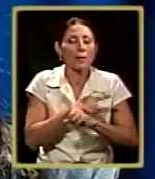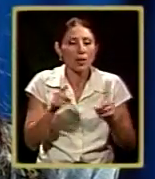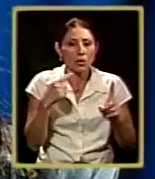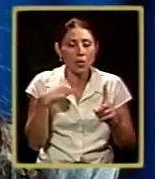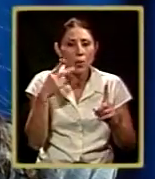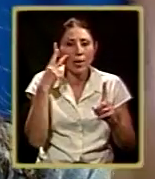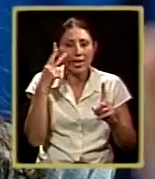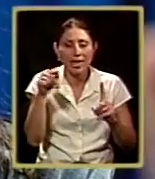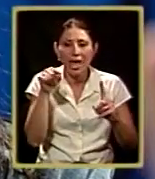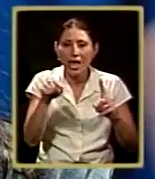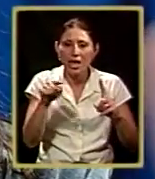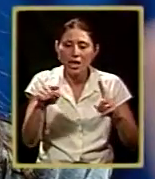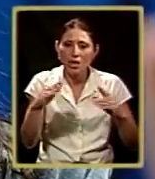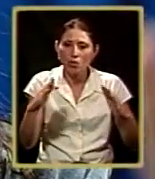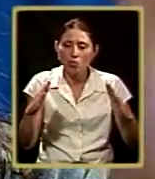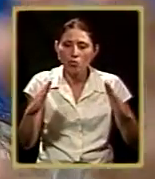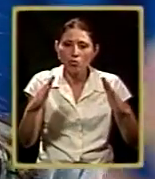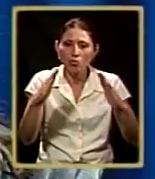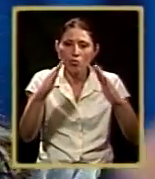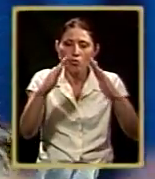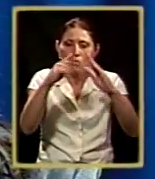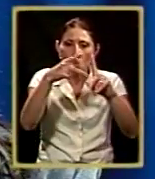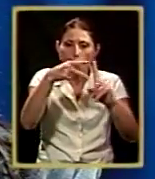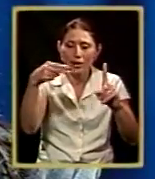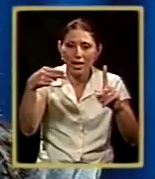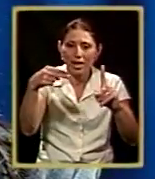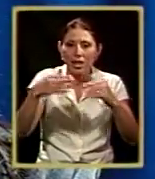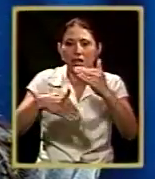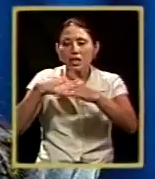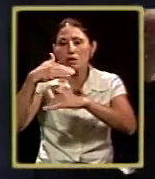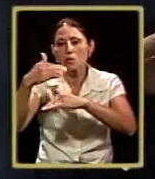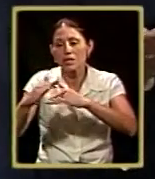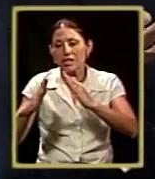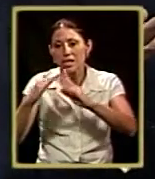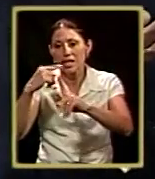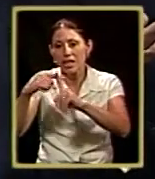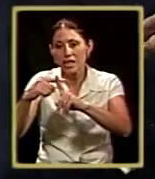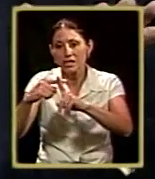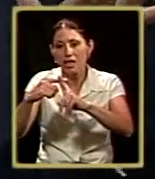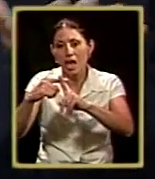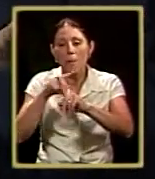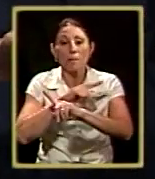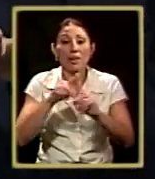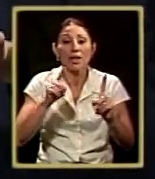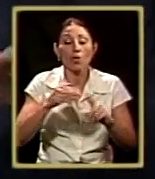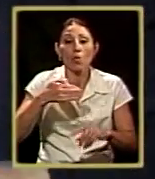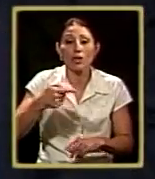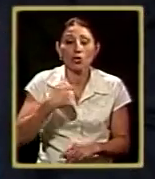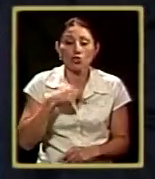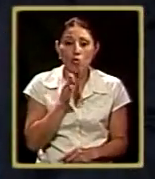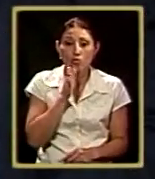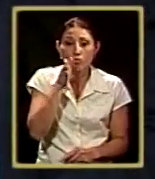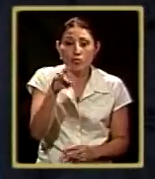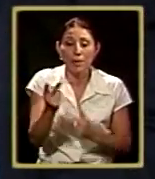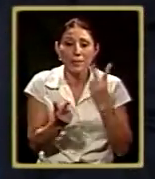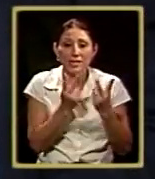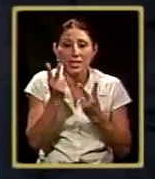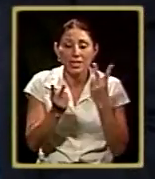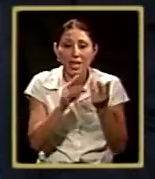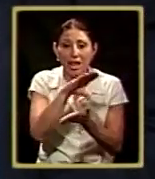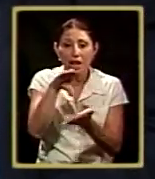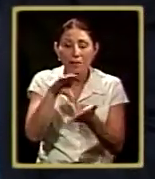estaba en el centro, la catedral y el resto, ya para cuando yo lo visité, era,